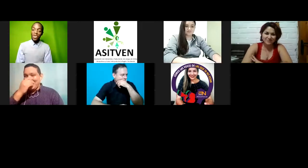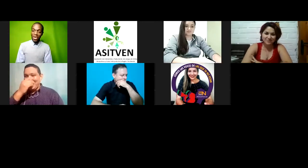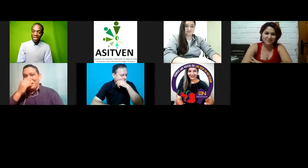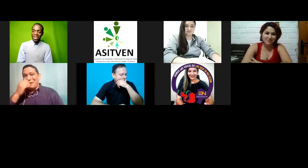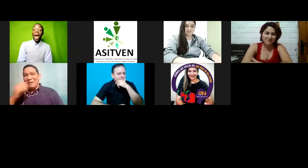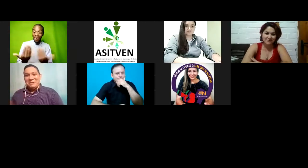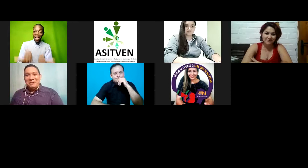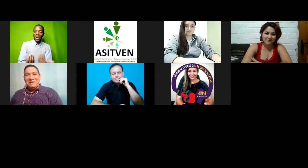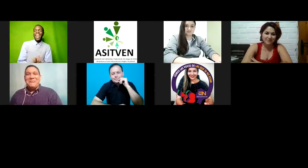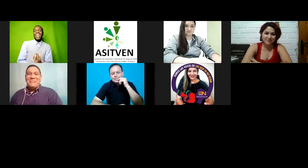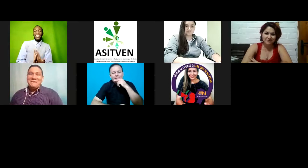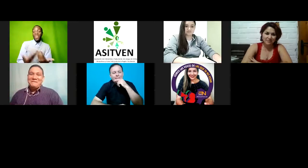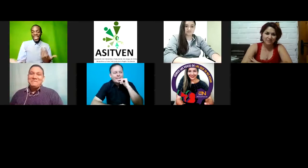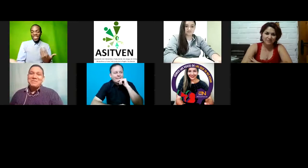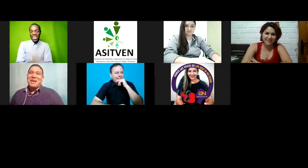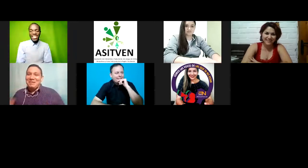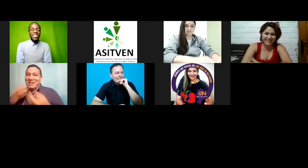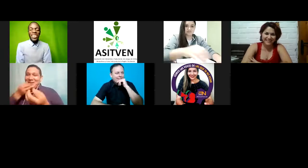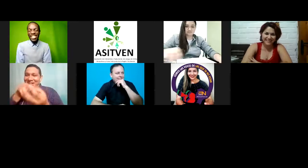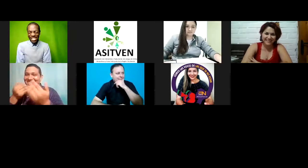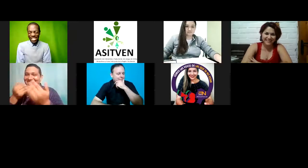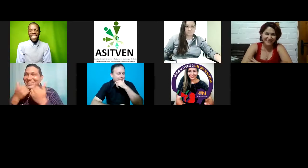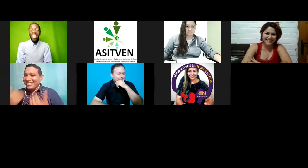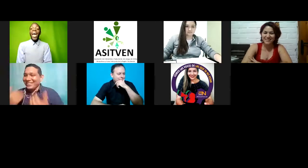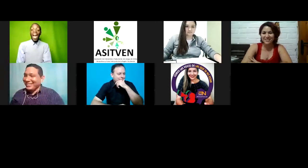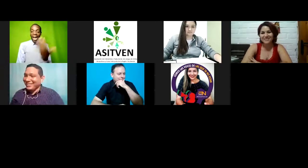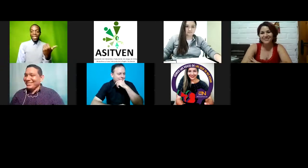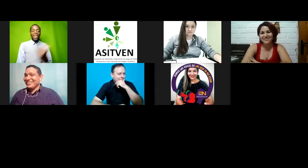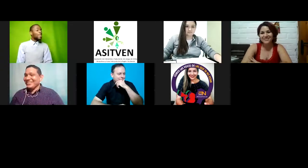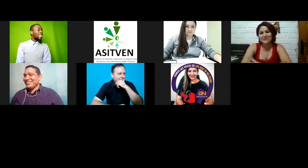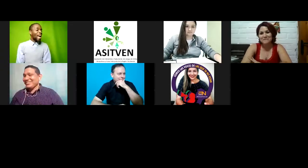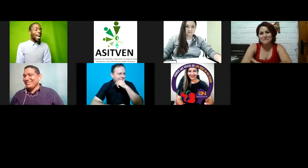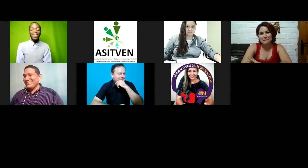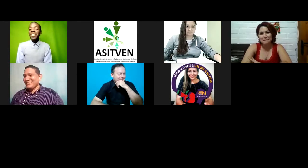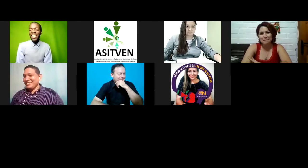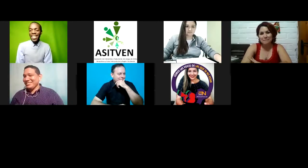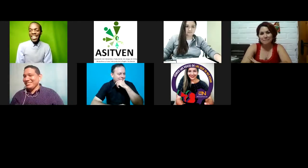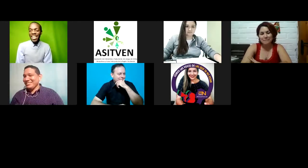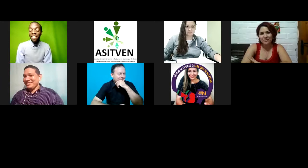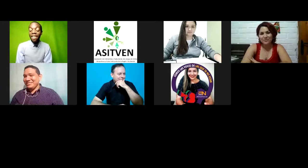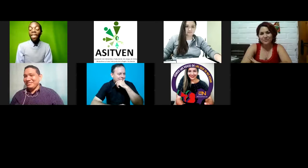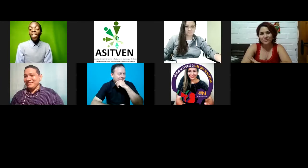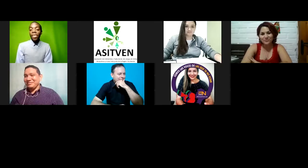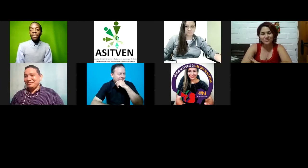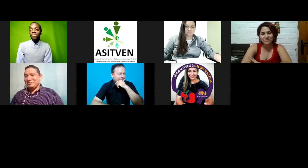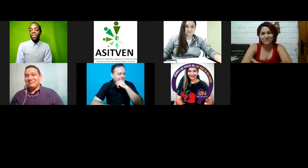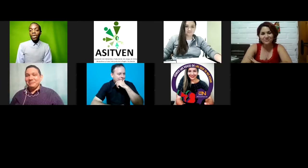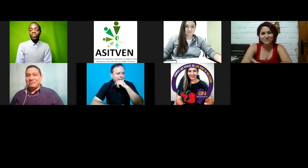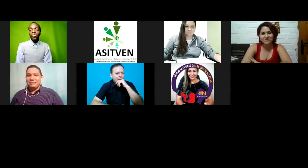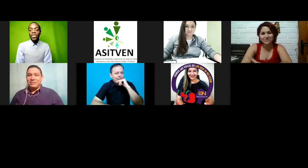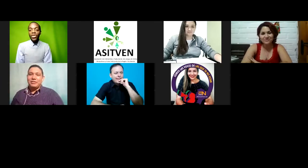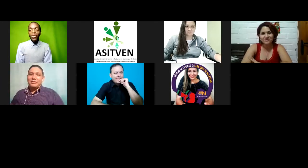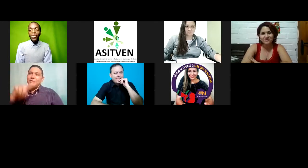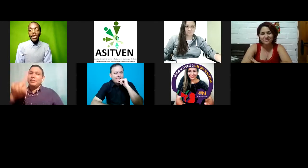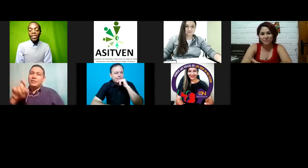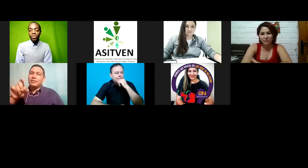Bueno, no calle ahora. Hable ahora o calle para Hable siempre. ahora. Hable ahora, diga algo. Bien, bueno,